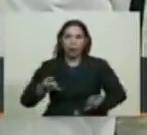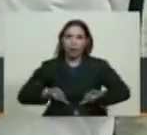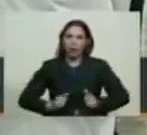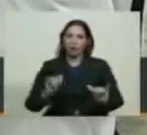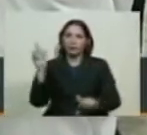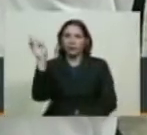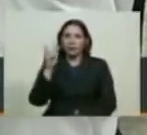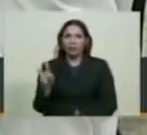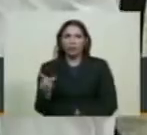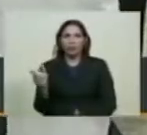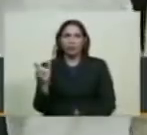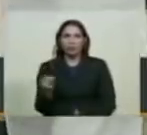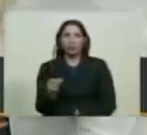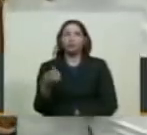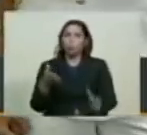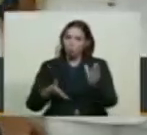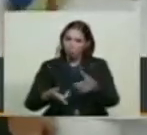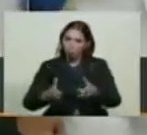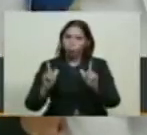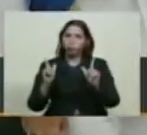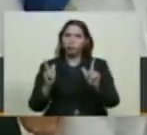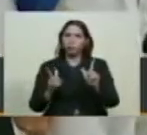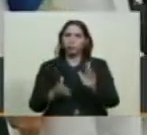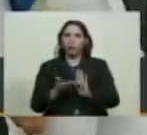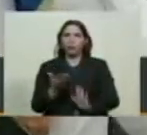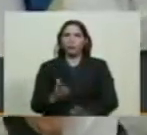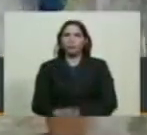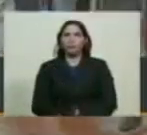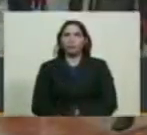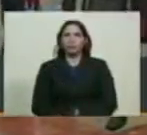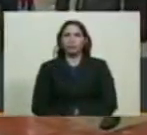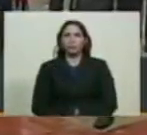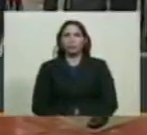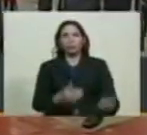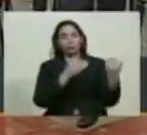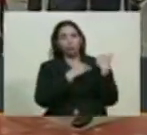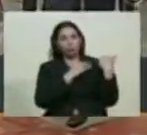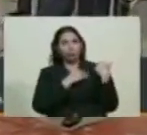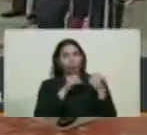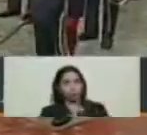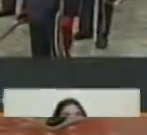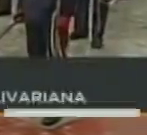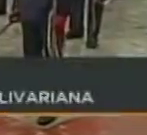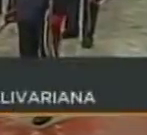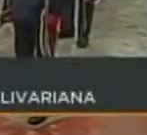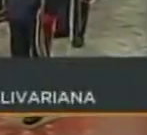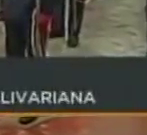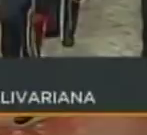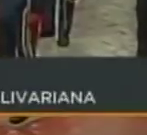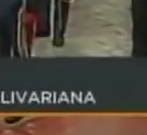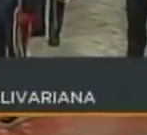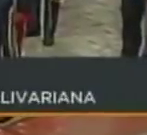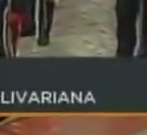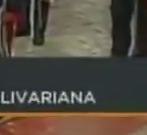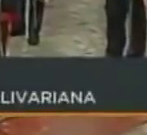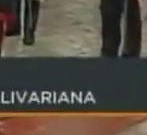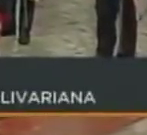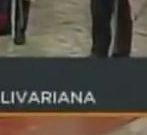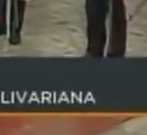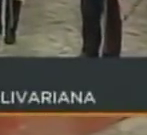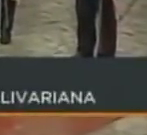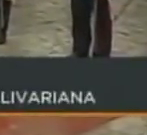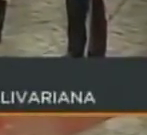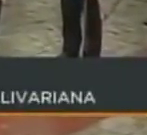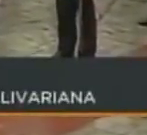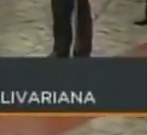para retirarme. Autorizado. El señor mayor general Iván Hidalgo Terán, comandante general de la aviación militar bolivariana,